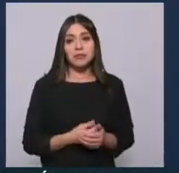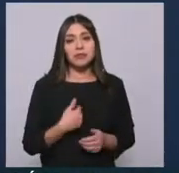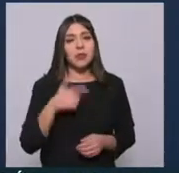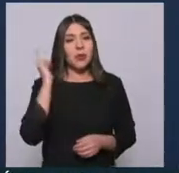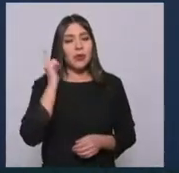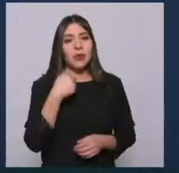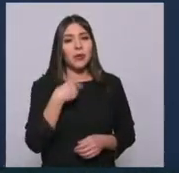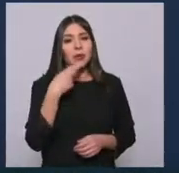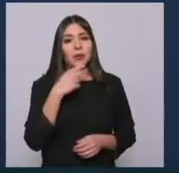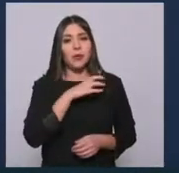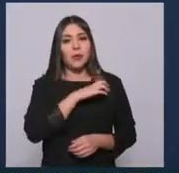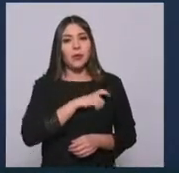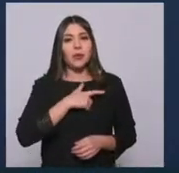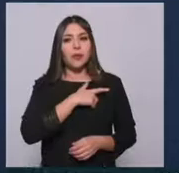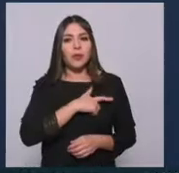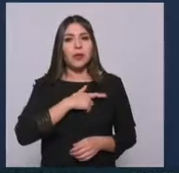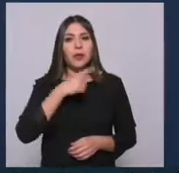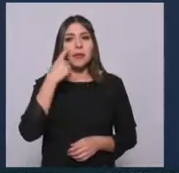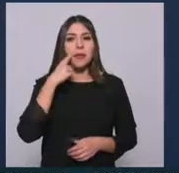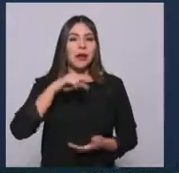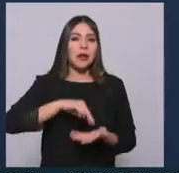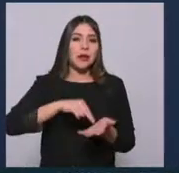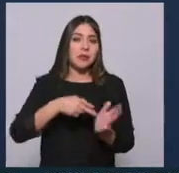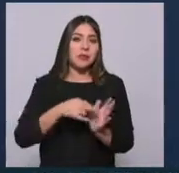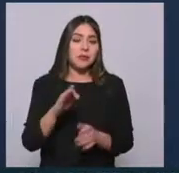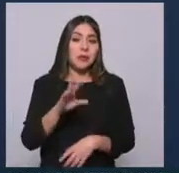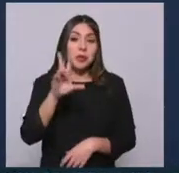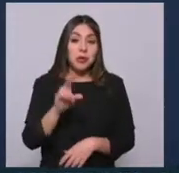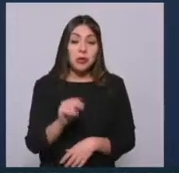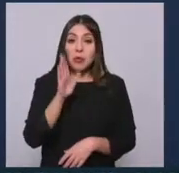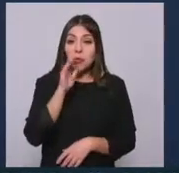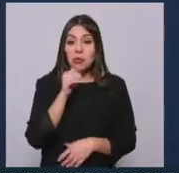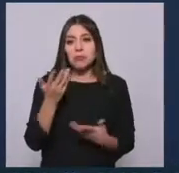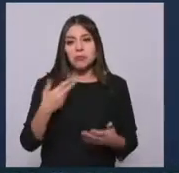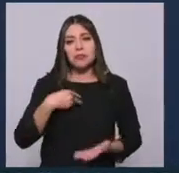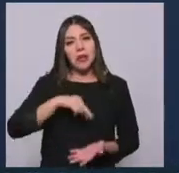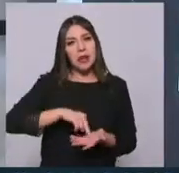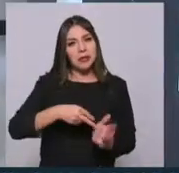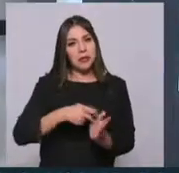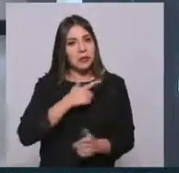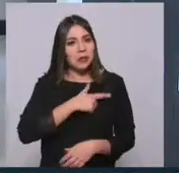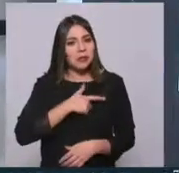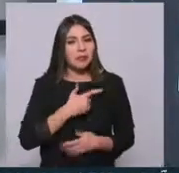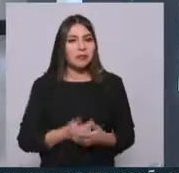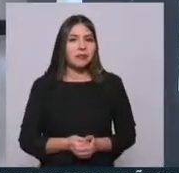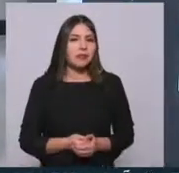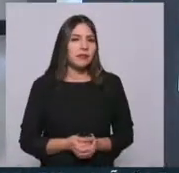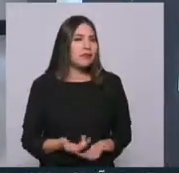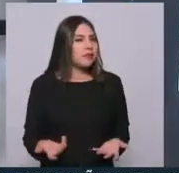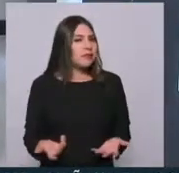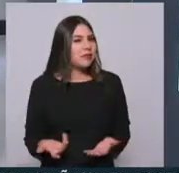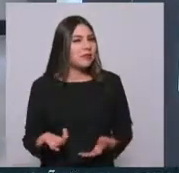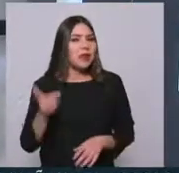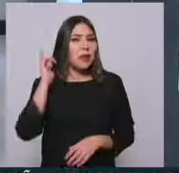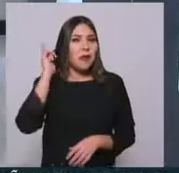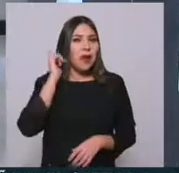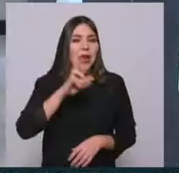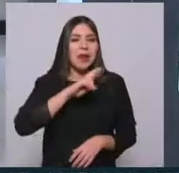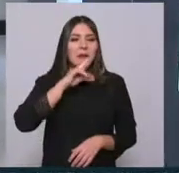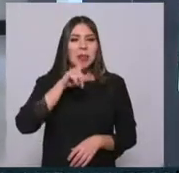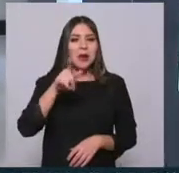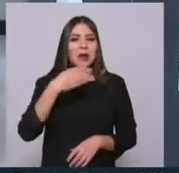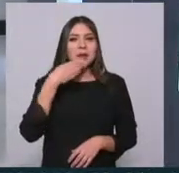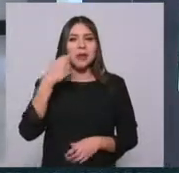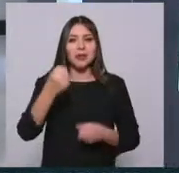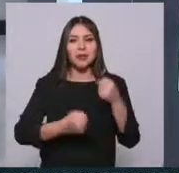encantaría dedicarme a la arquitectura, ¿no? A la arquitectura, ¿no? Ay, ojalá mejor te vaya bien en el mundo Sí. en el mundo